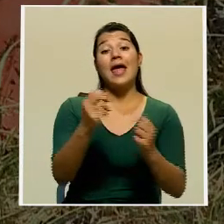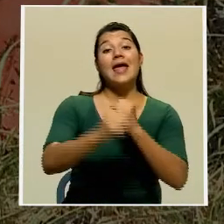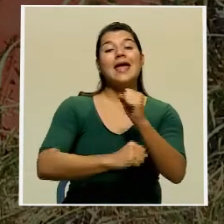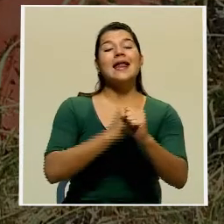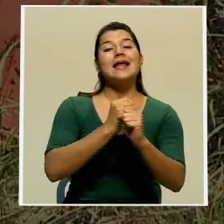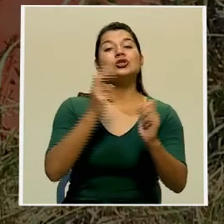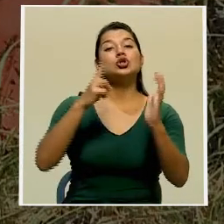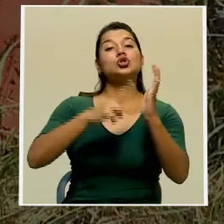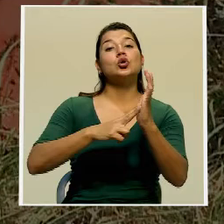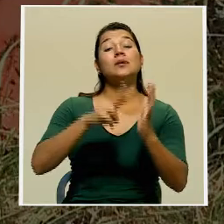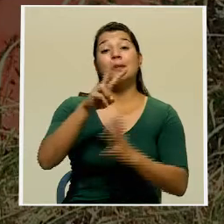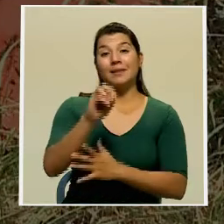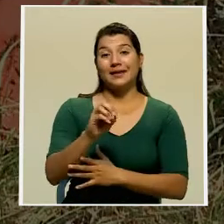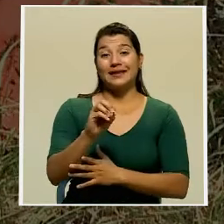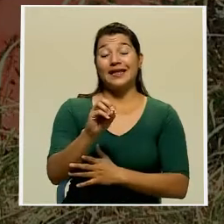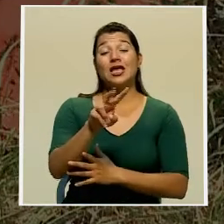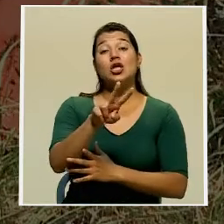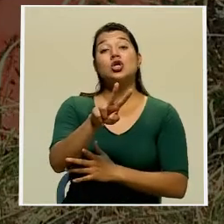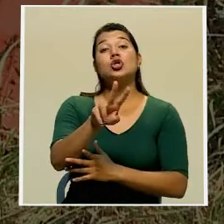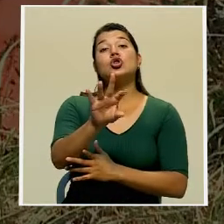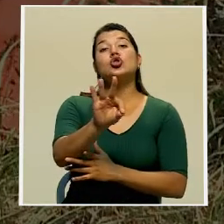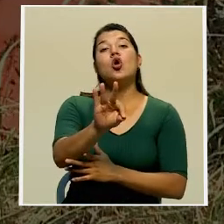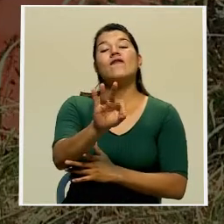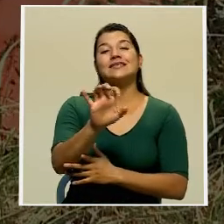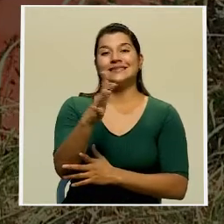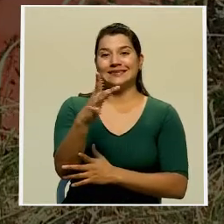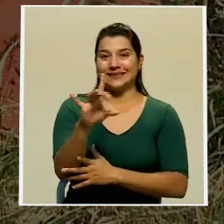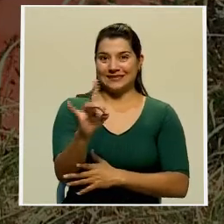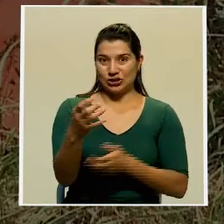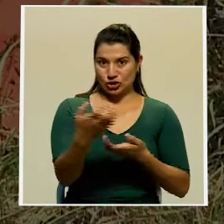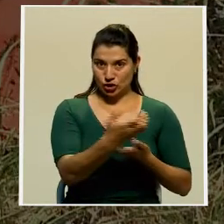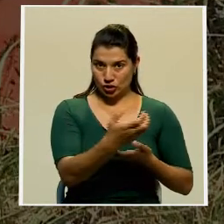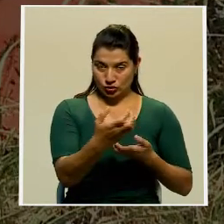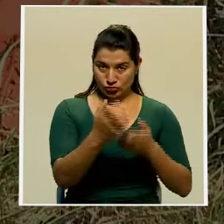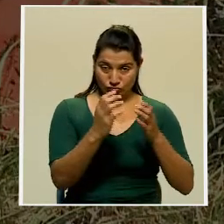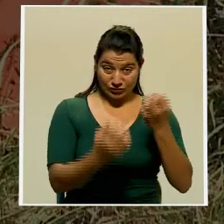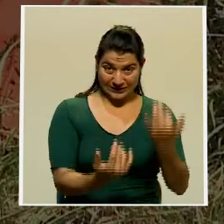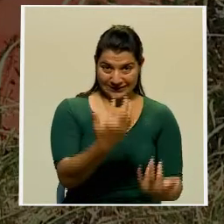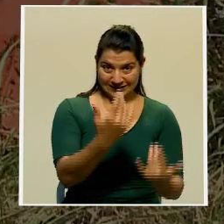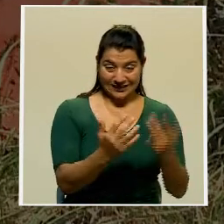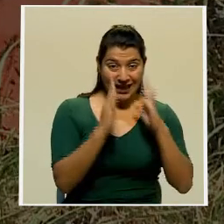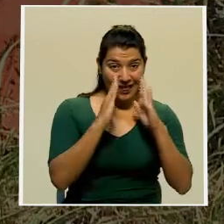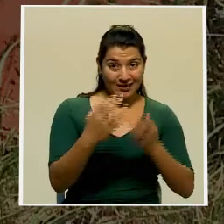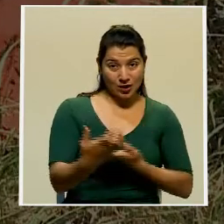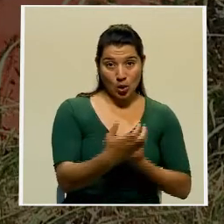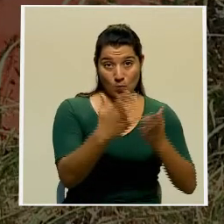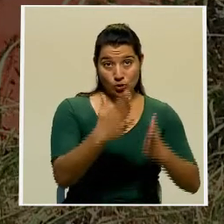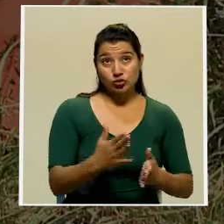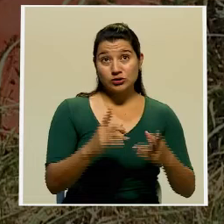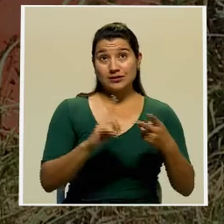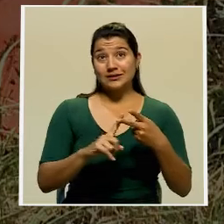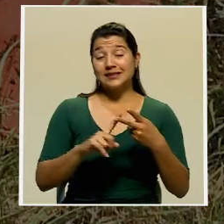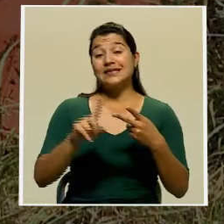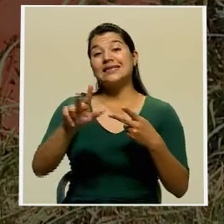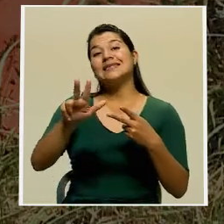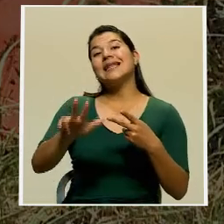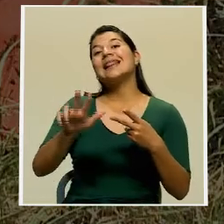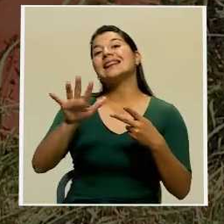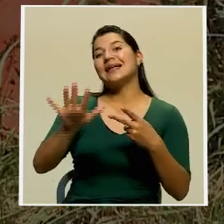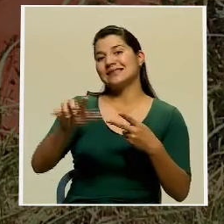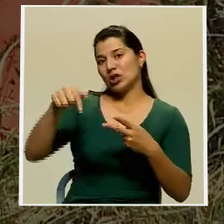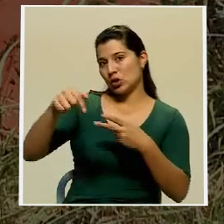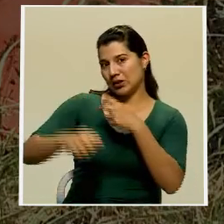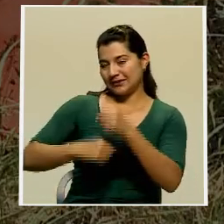presentaron 918 casos que atendió el Cuerpo de Bomberos y 35 casos que se han atendido durante este